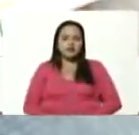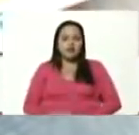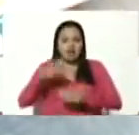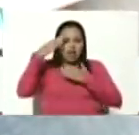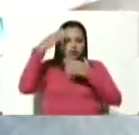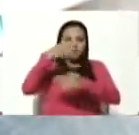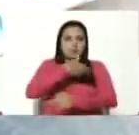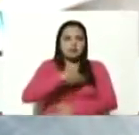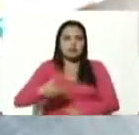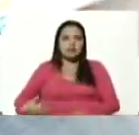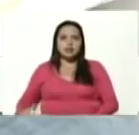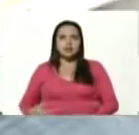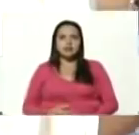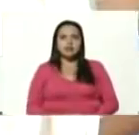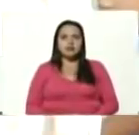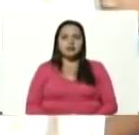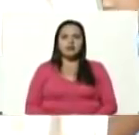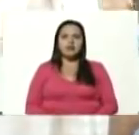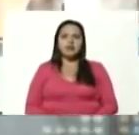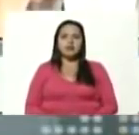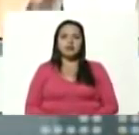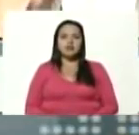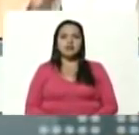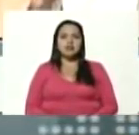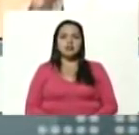Saludos, presidente.